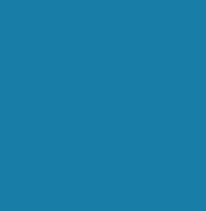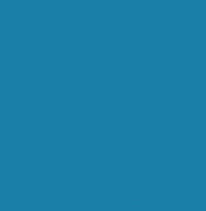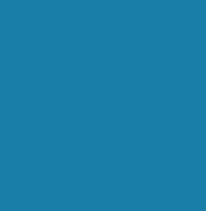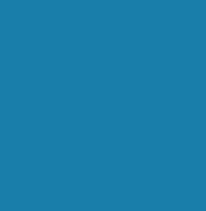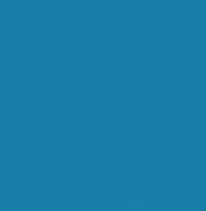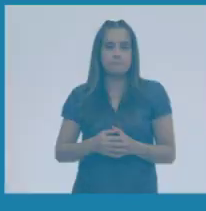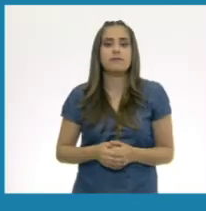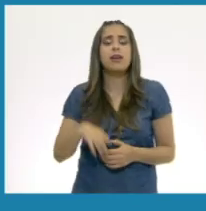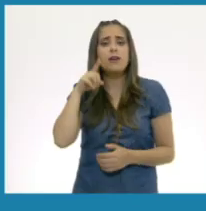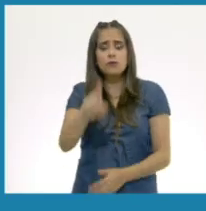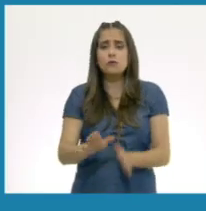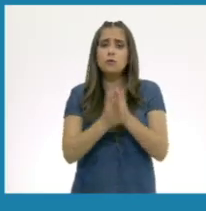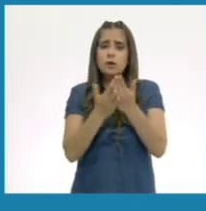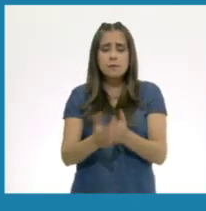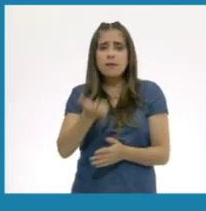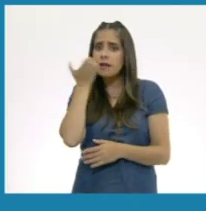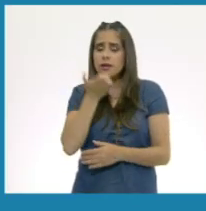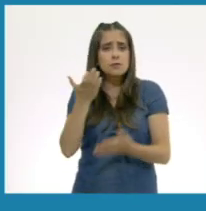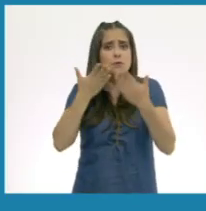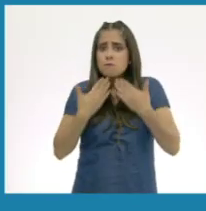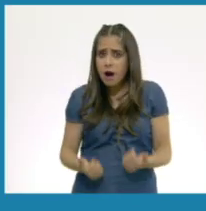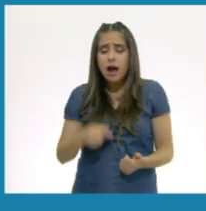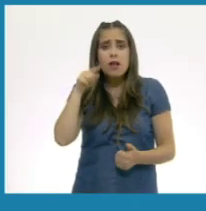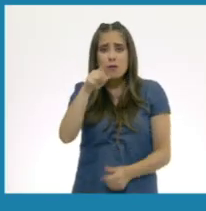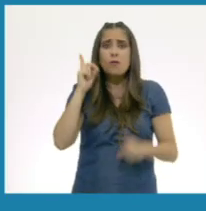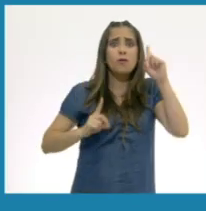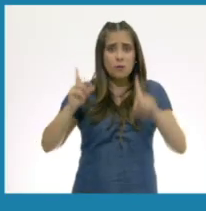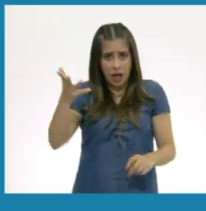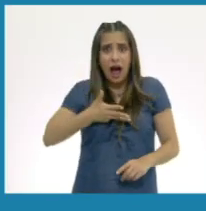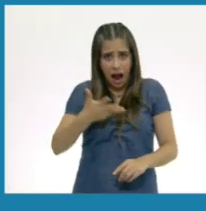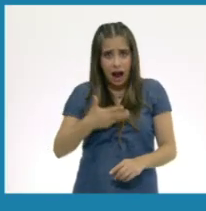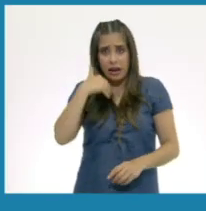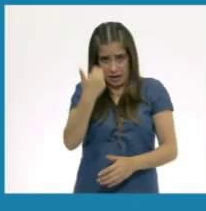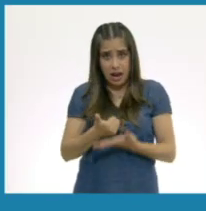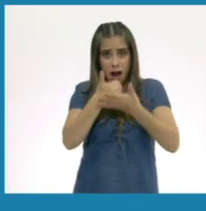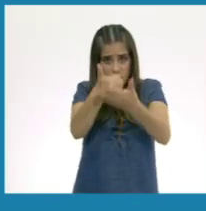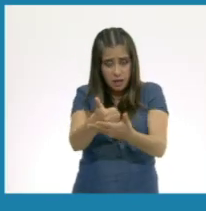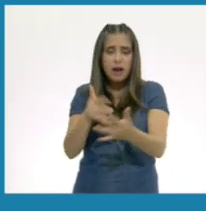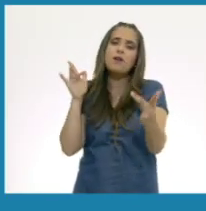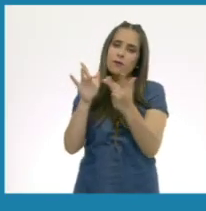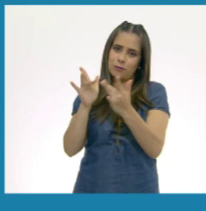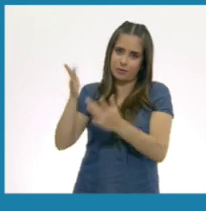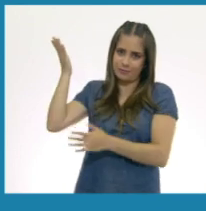Si no tienes el libro de texto o necesitas ayuda para resolver tus dudas, contáctanos.